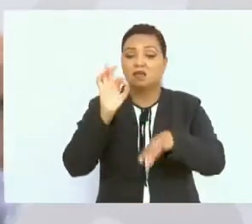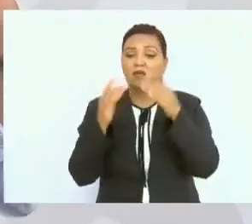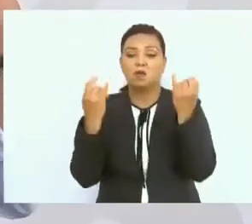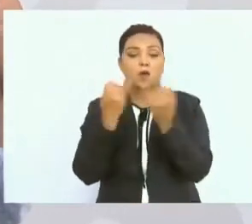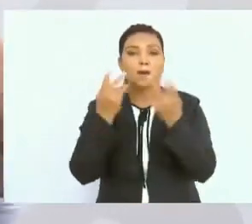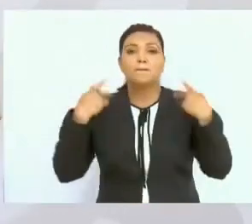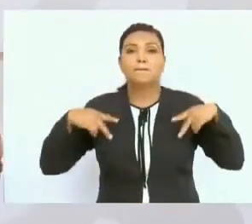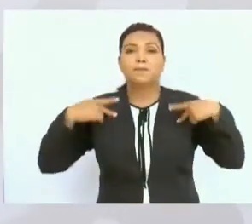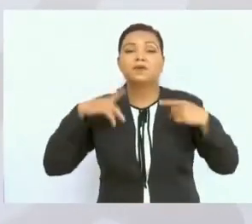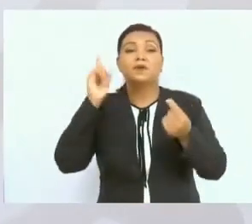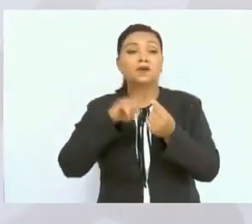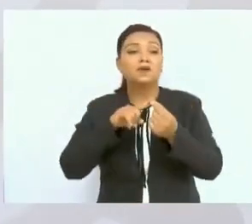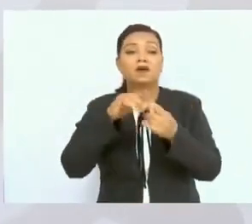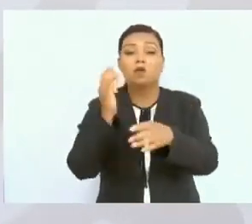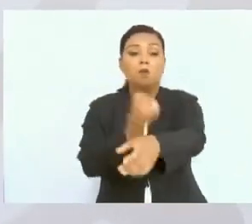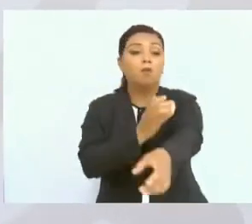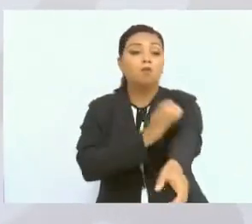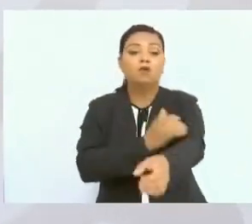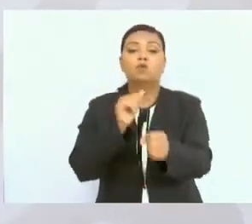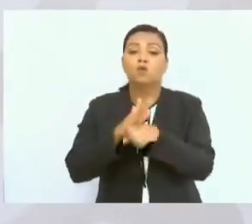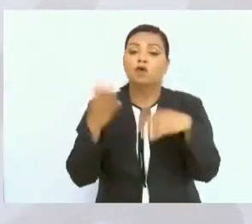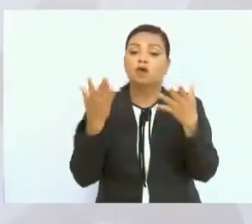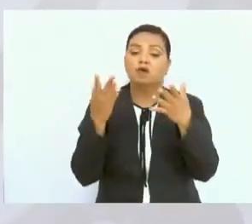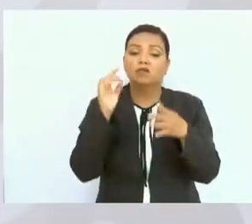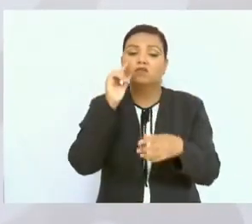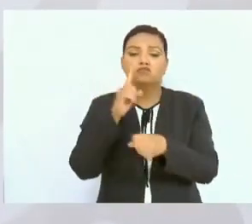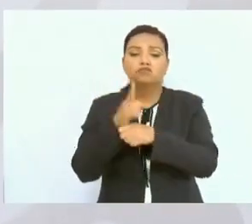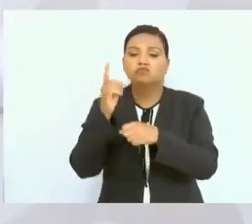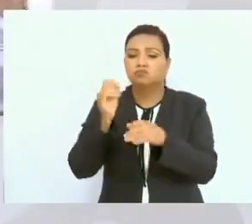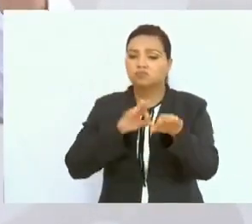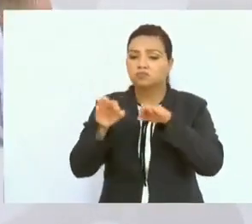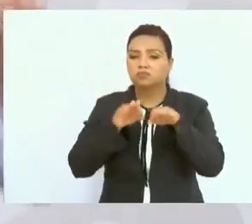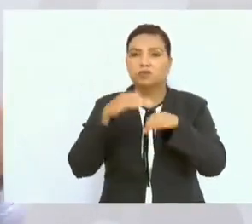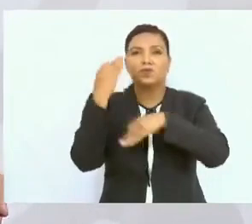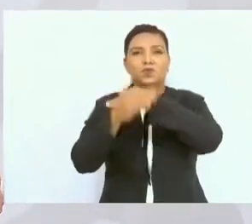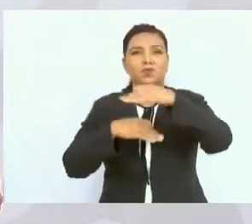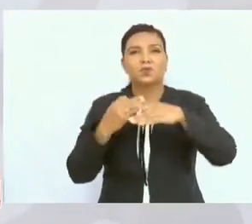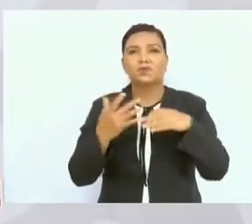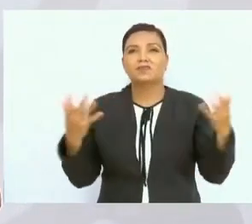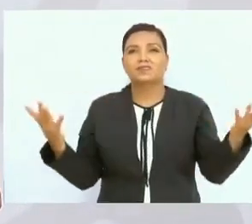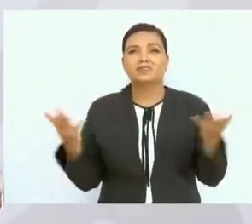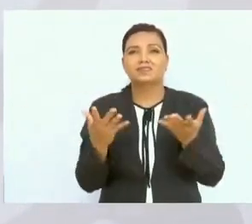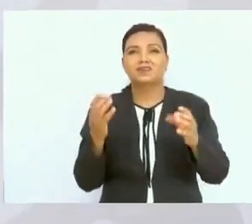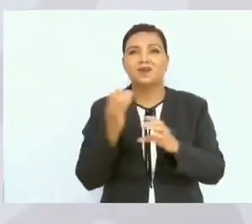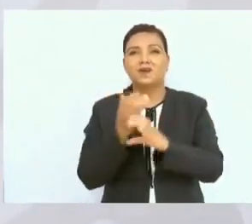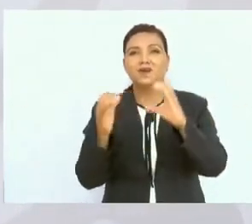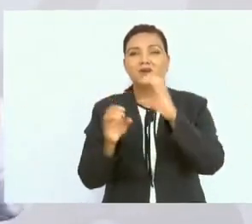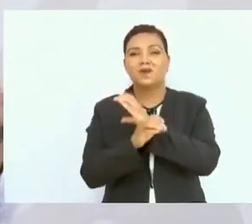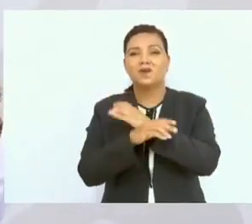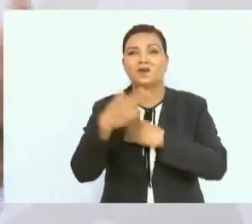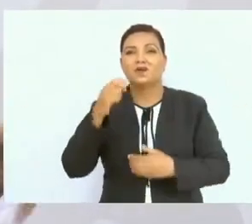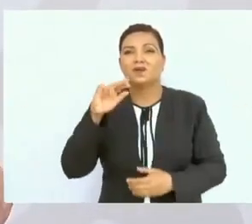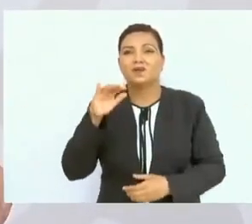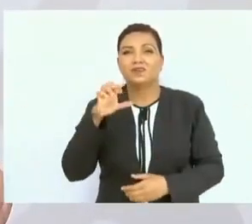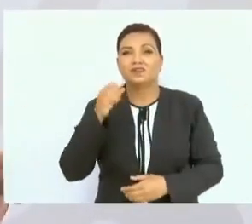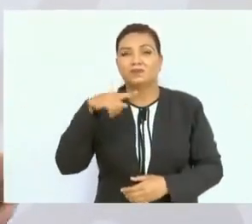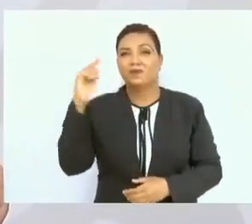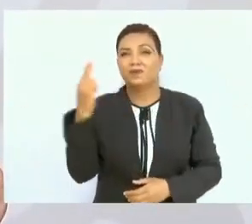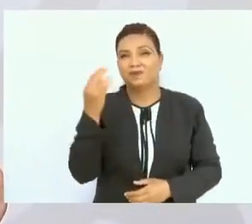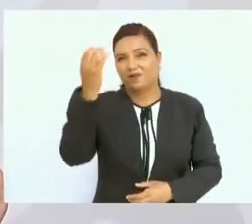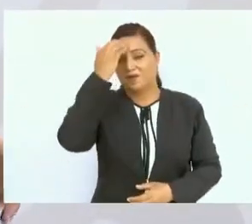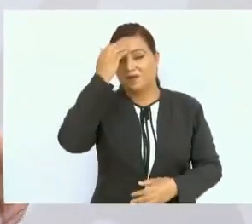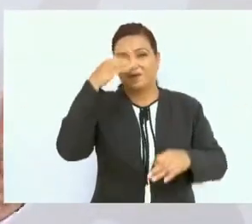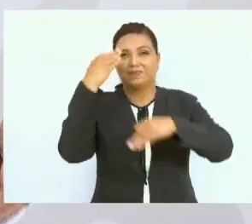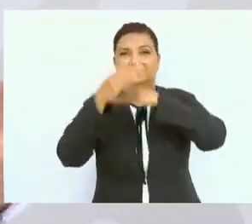sobre quienes hicieron una destacada labor. Todos hicieron cosas heroicas, pero había que reconocer a